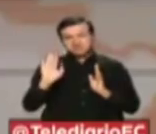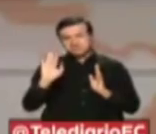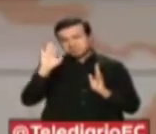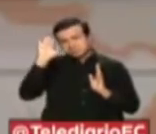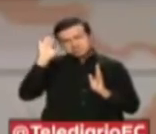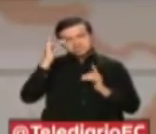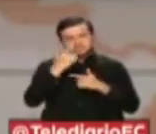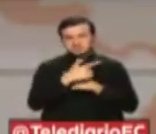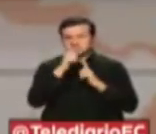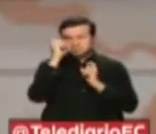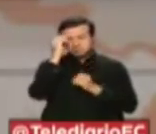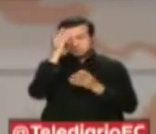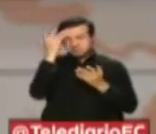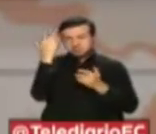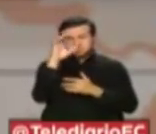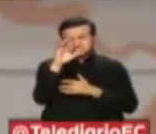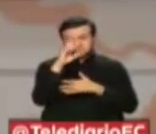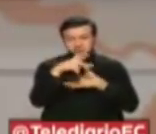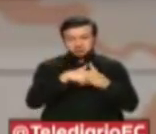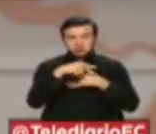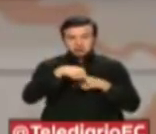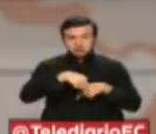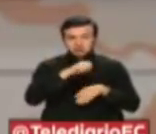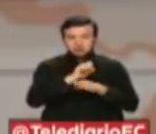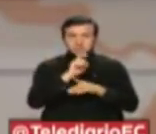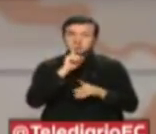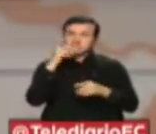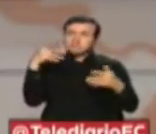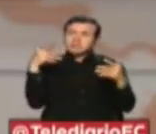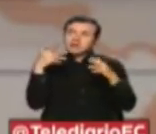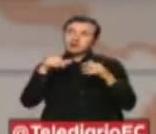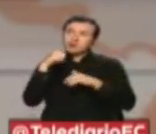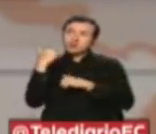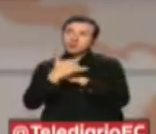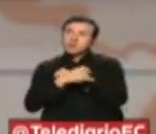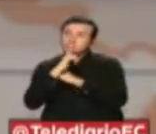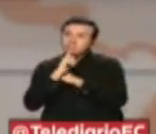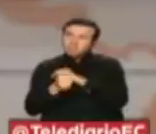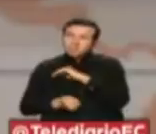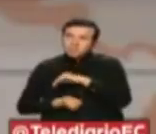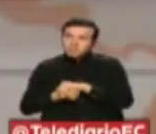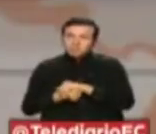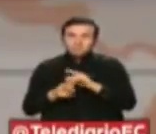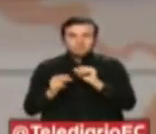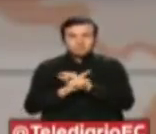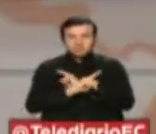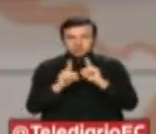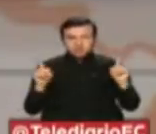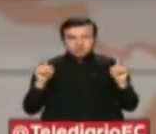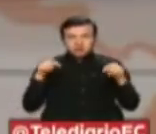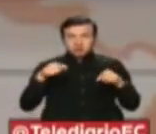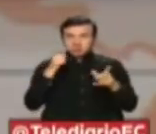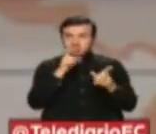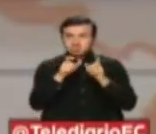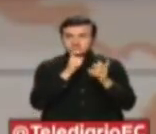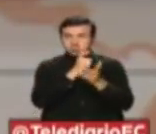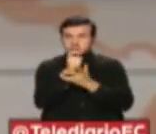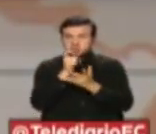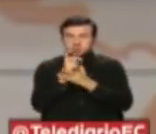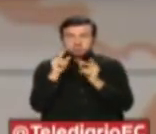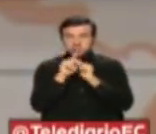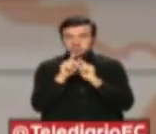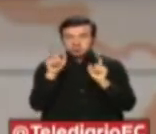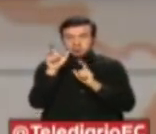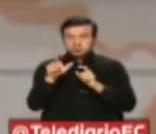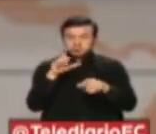libertad de hacerlo pero que lo haga aquí no cobardemente escondidos clandestinamente aquí no se persigue a nadie al señor